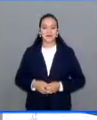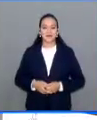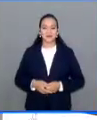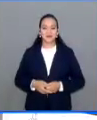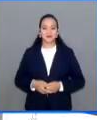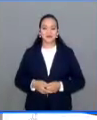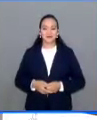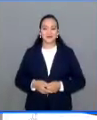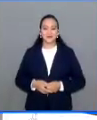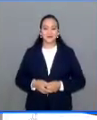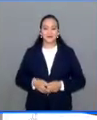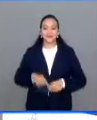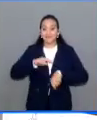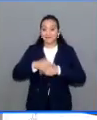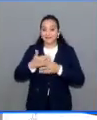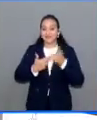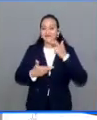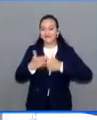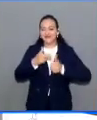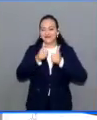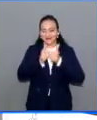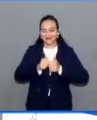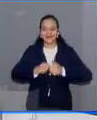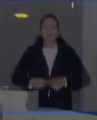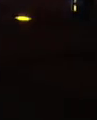Momento de una pausa, continuamos.